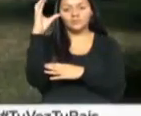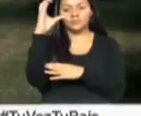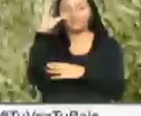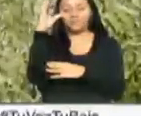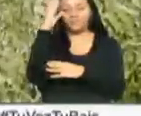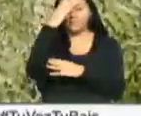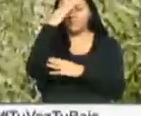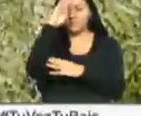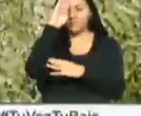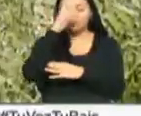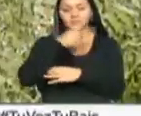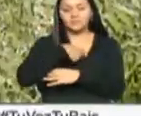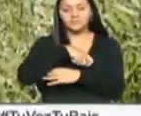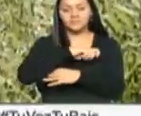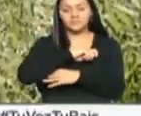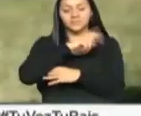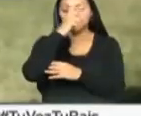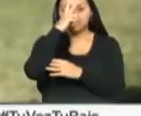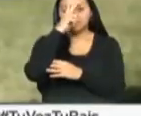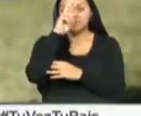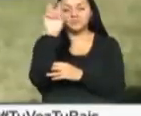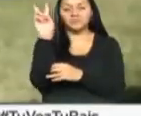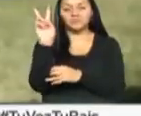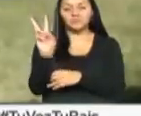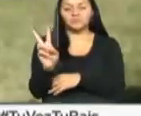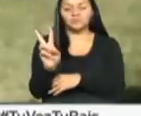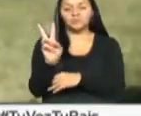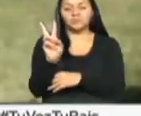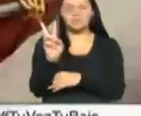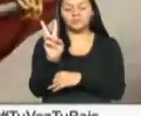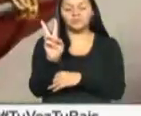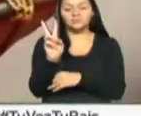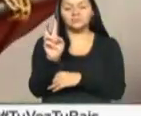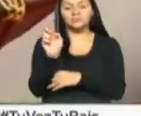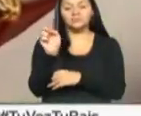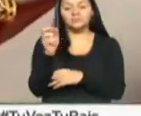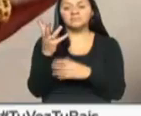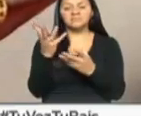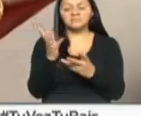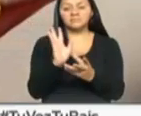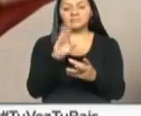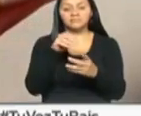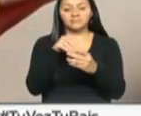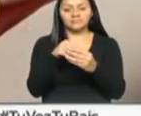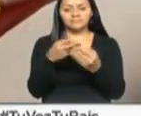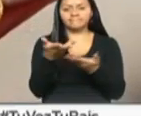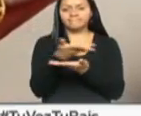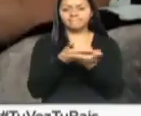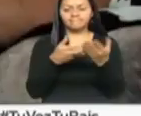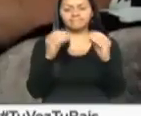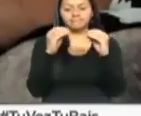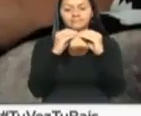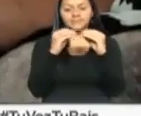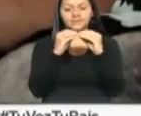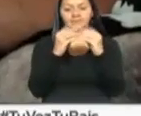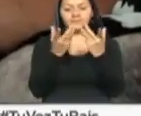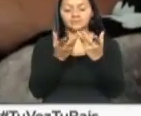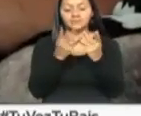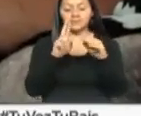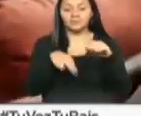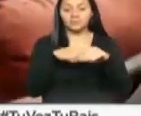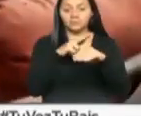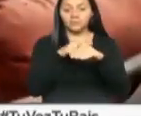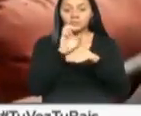Cuba, España, México, Venezuela y Costa Rica compartirán junto a literatos nacionales lecturas y recitales